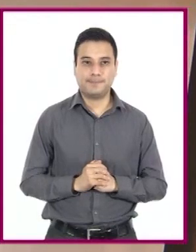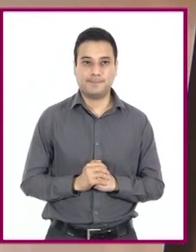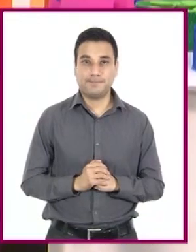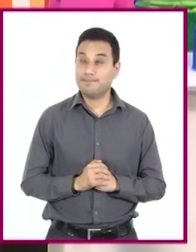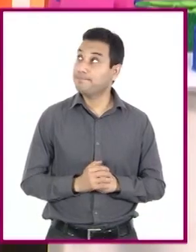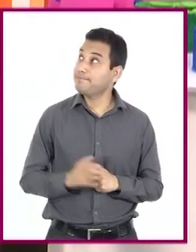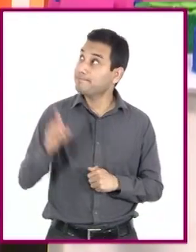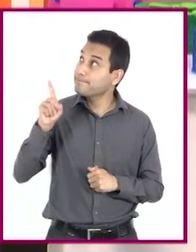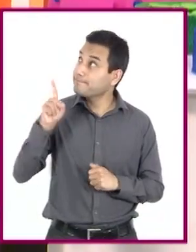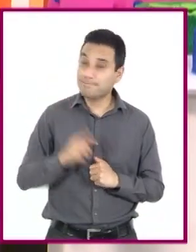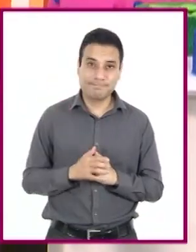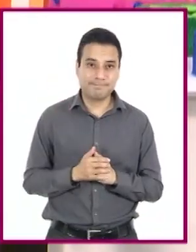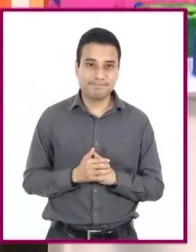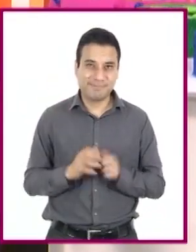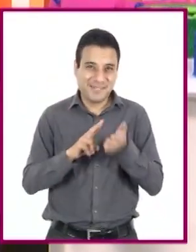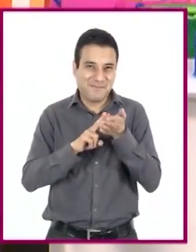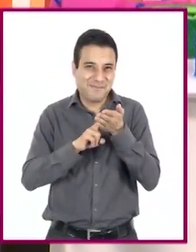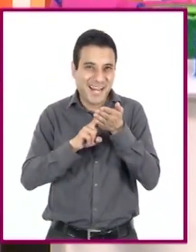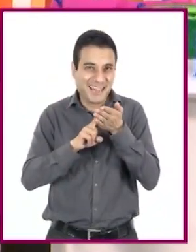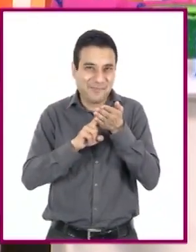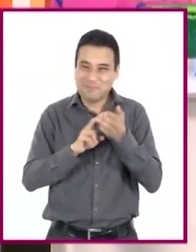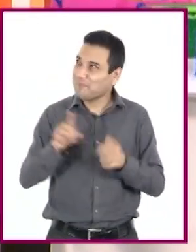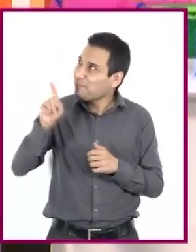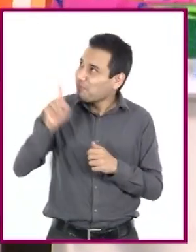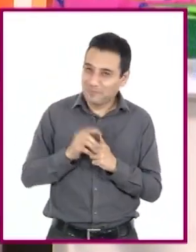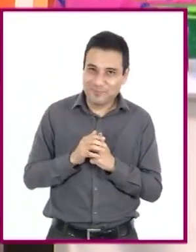Así es esta de color verde.